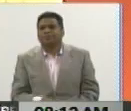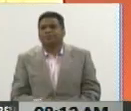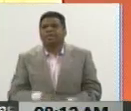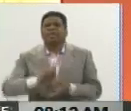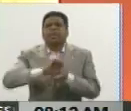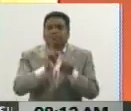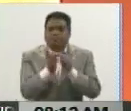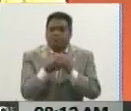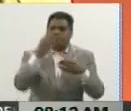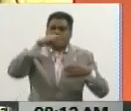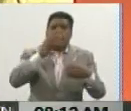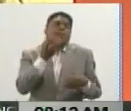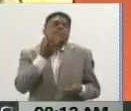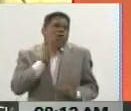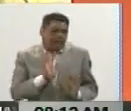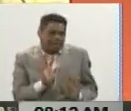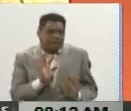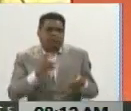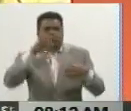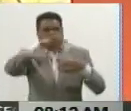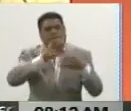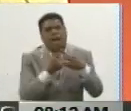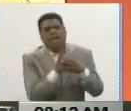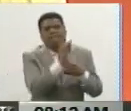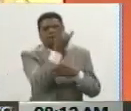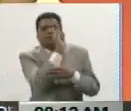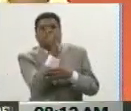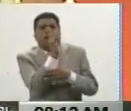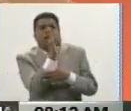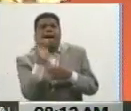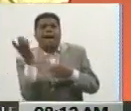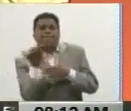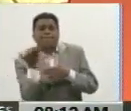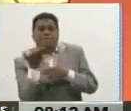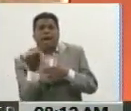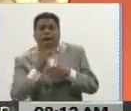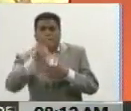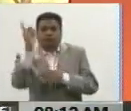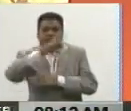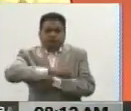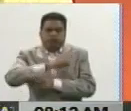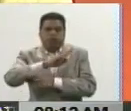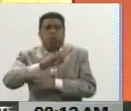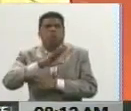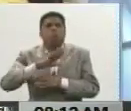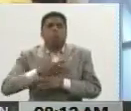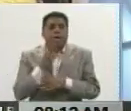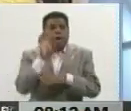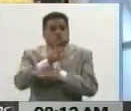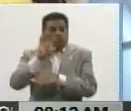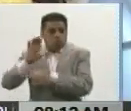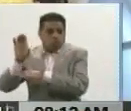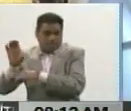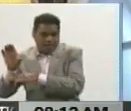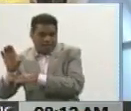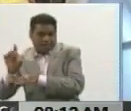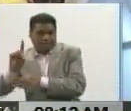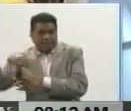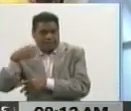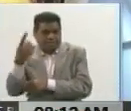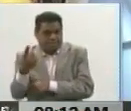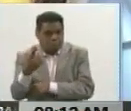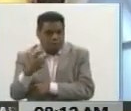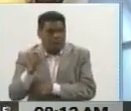que nosotros podamos hacer una plantación de árboles forestales que puedan cumplir su función de protección, posteriormente pueda hacerse